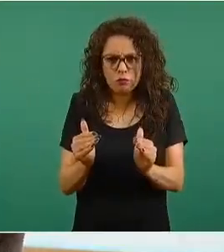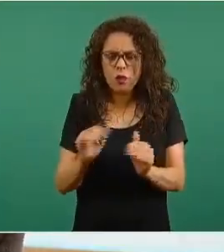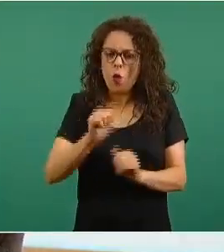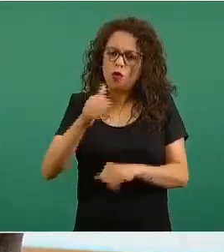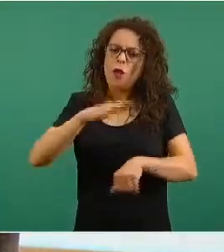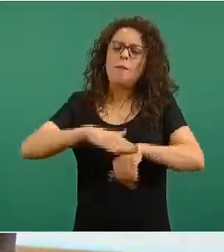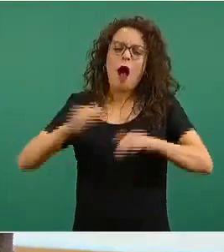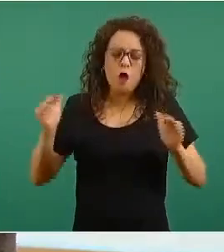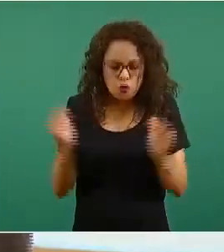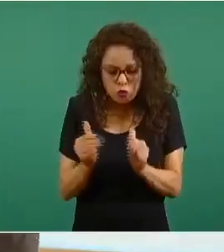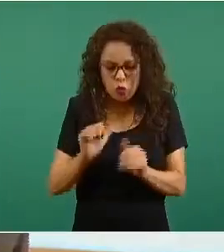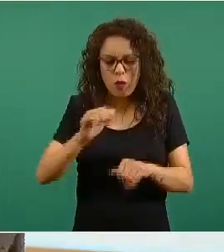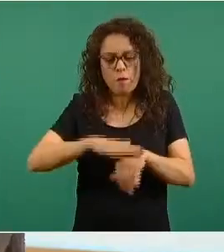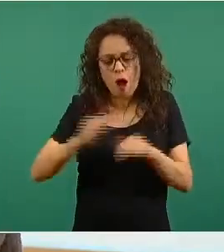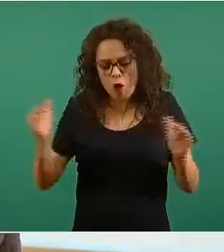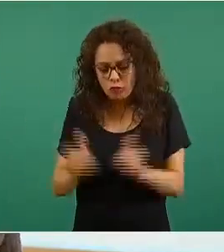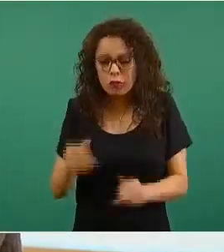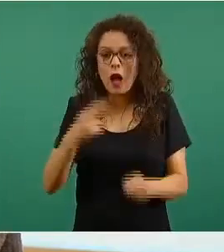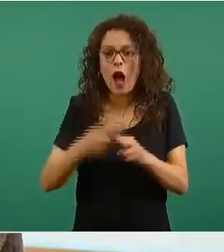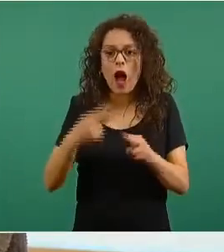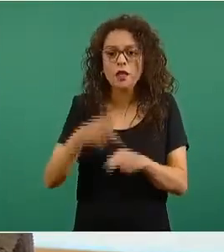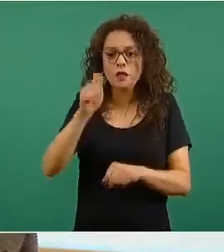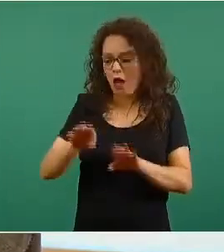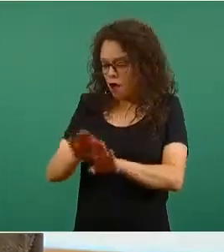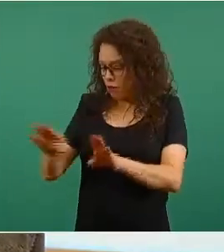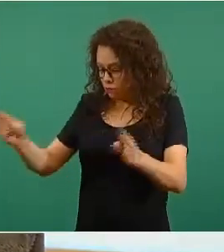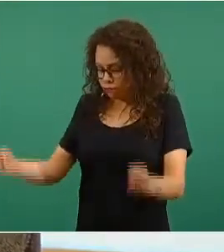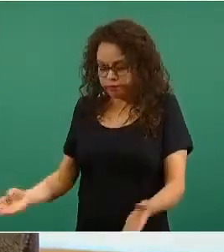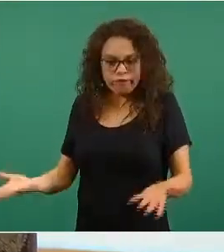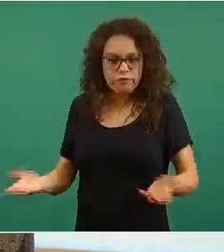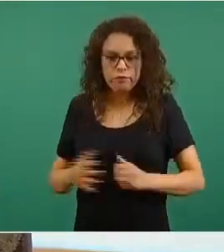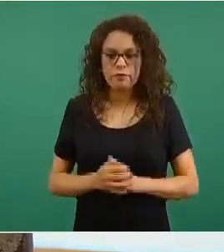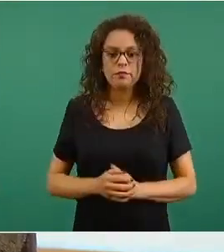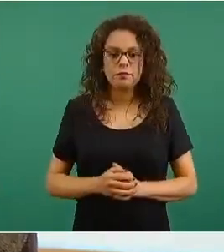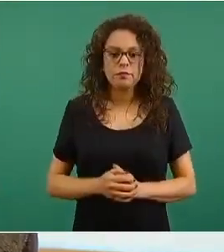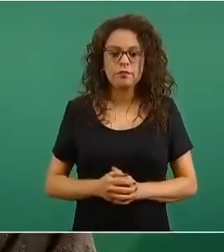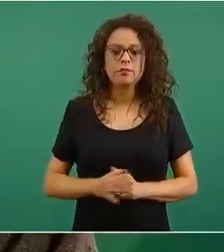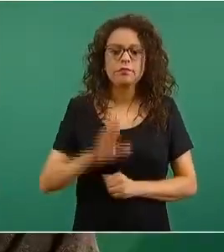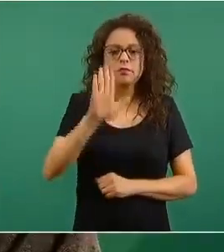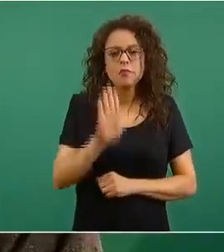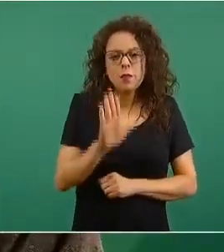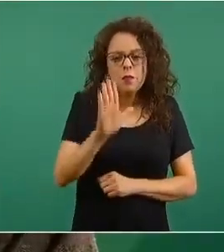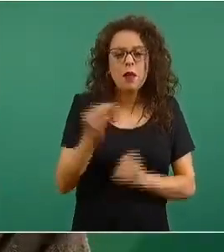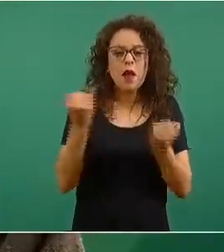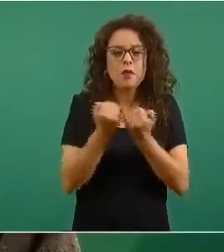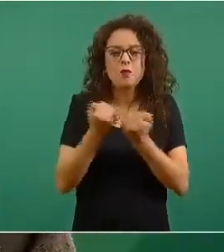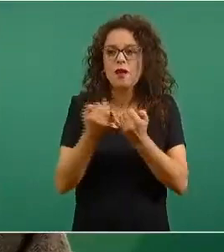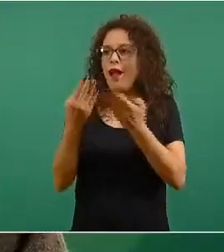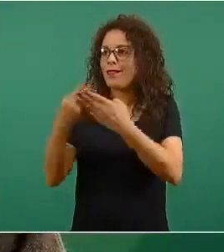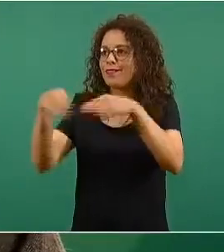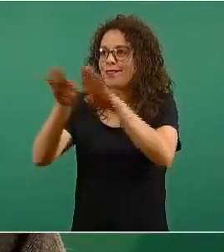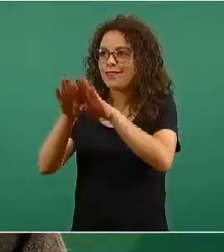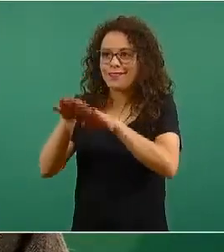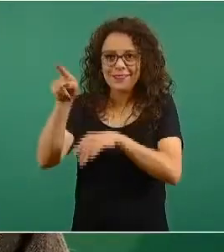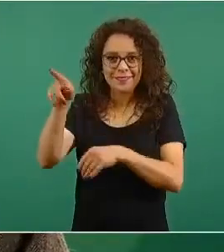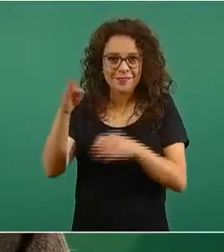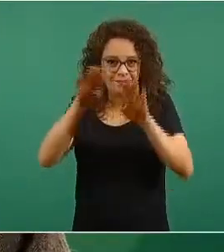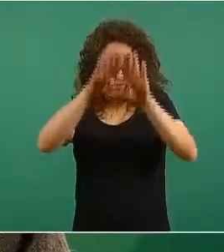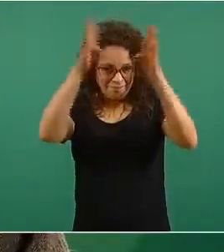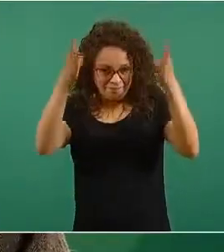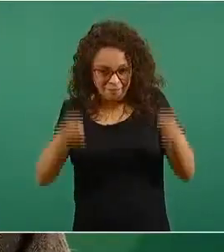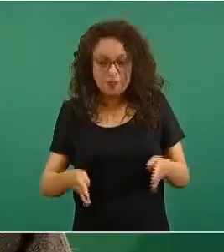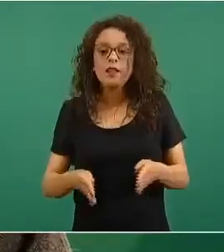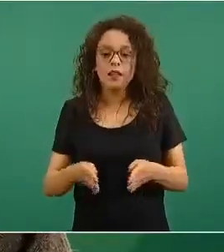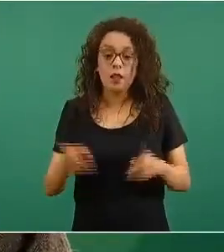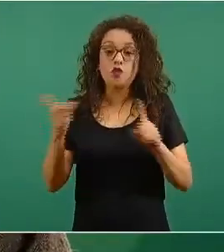llegan a ser un pequeño refrigerador análogo a los que se usan en las casas que están en las unidades de salud.